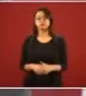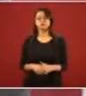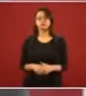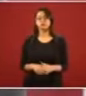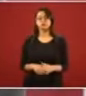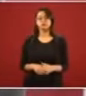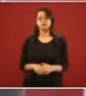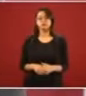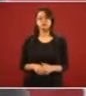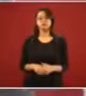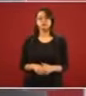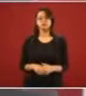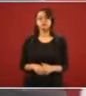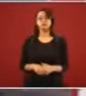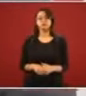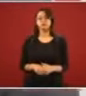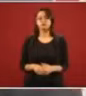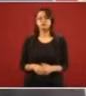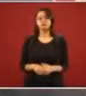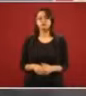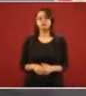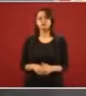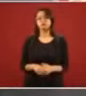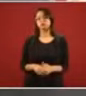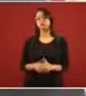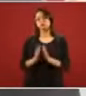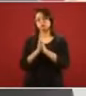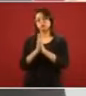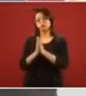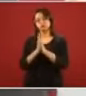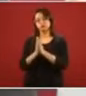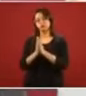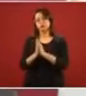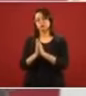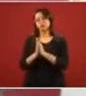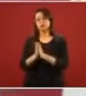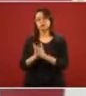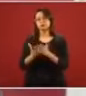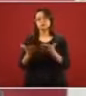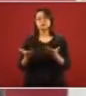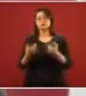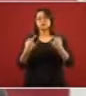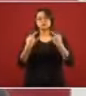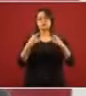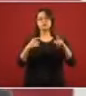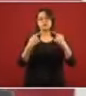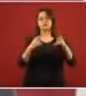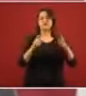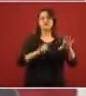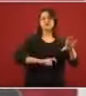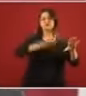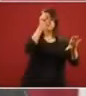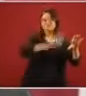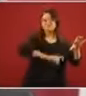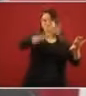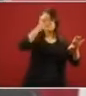no nos pinten las puertas, las